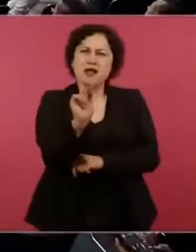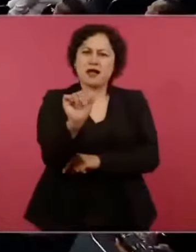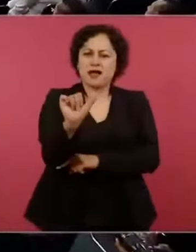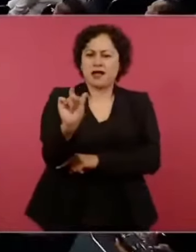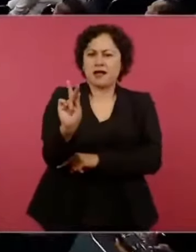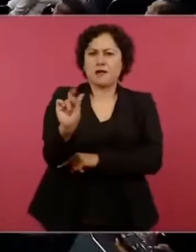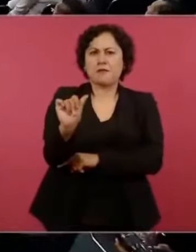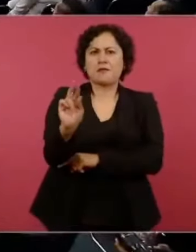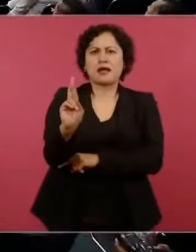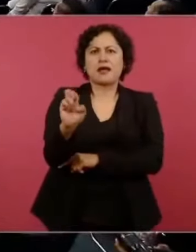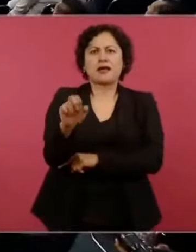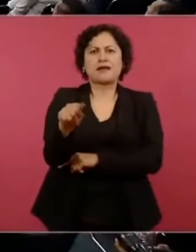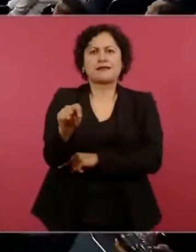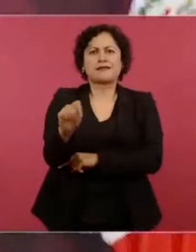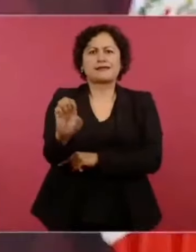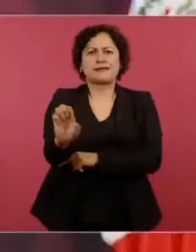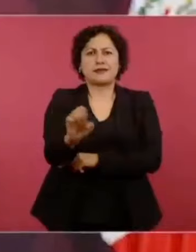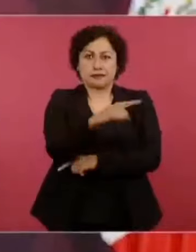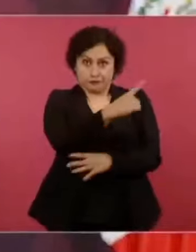Eso